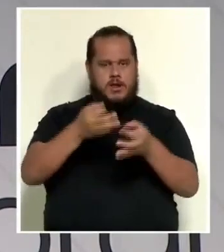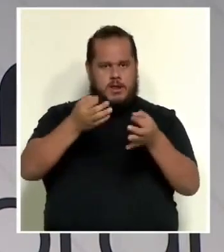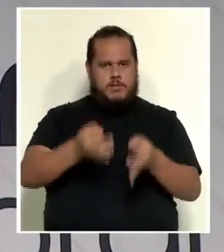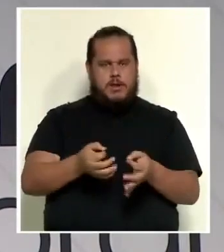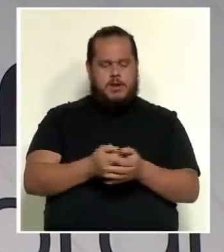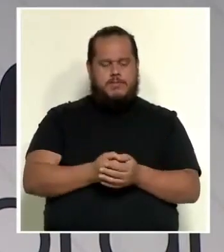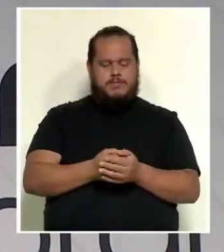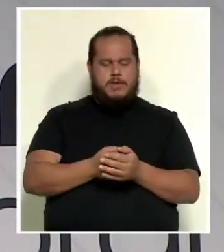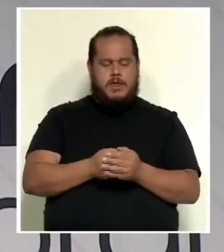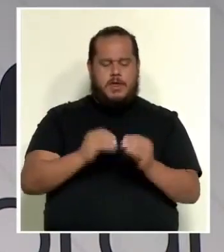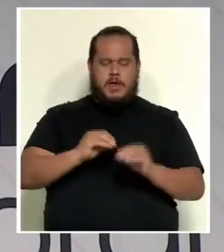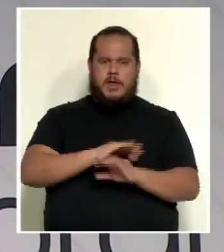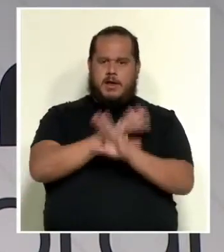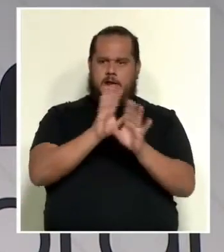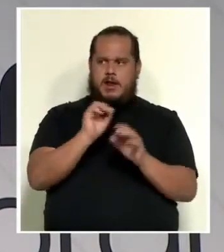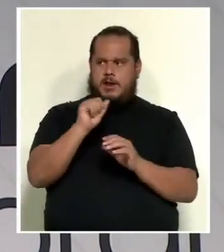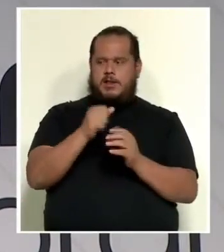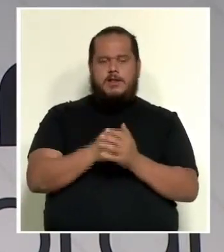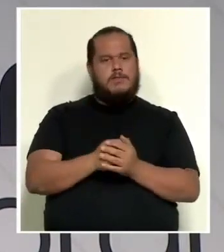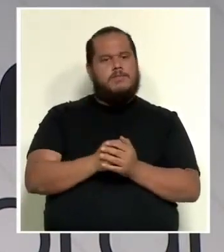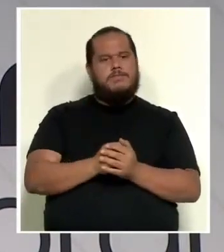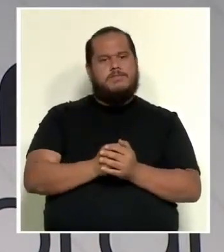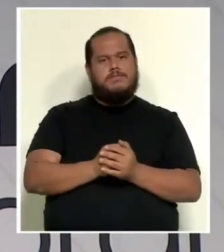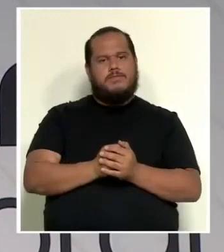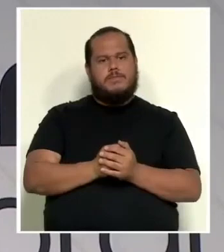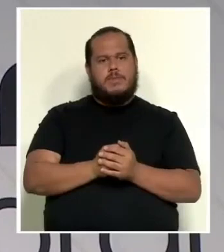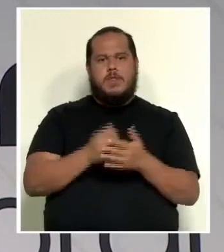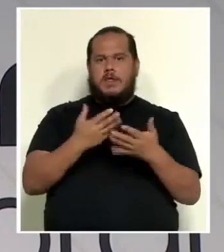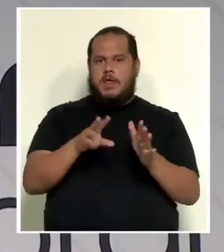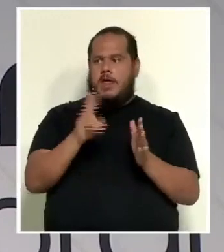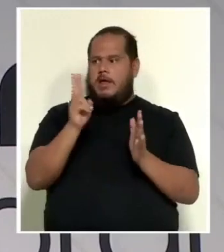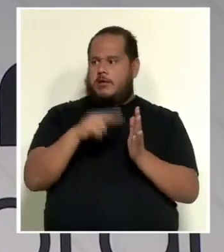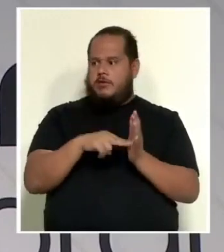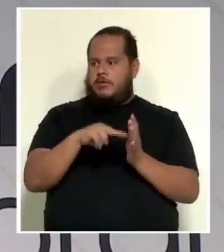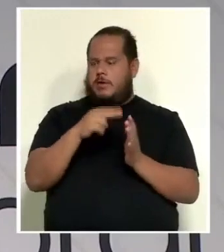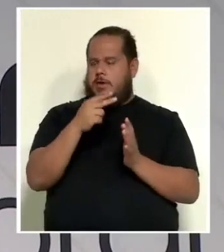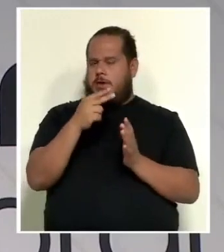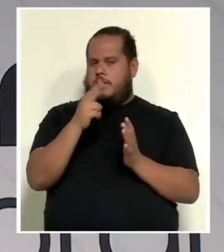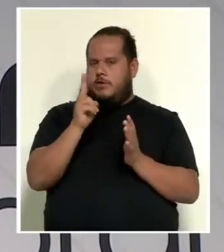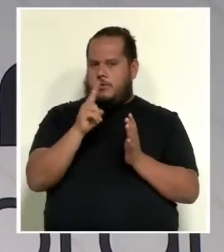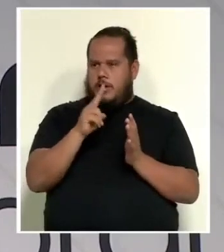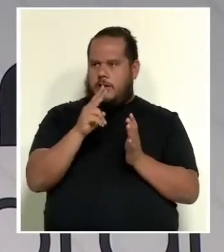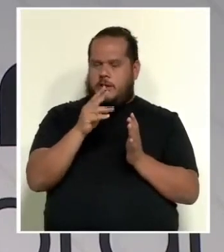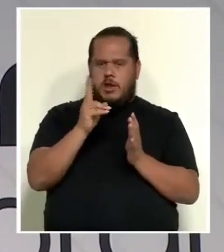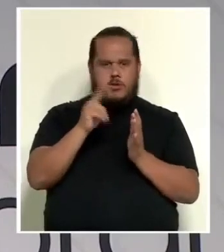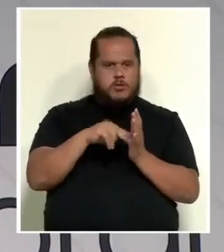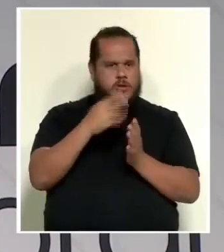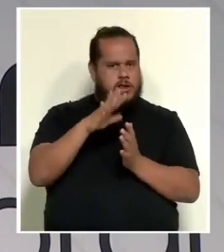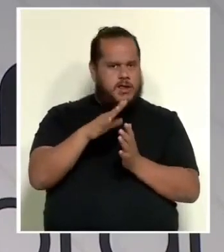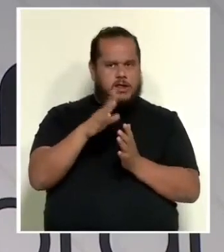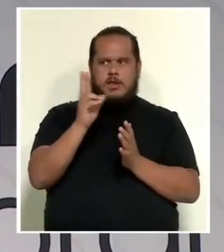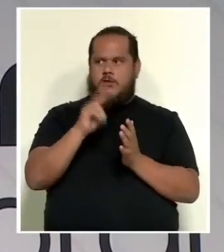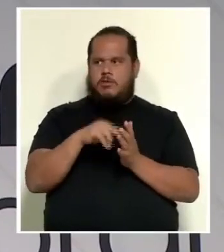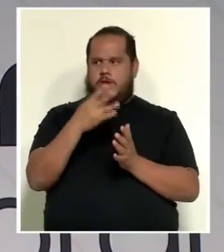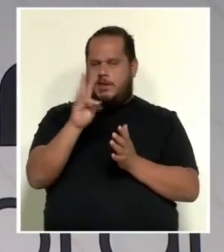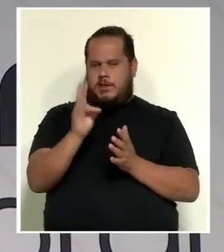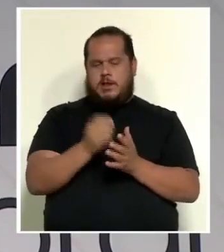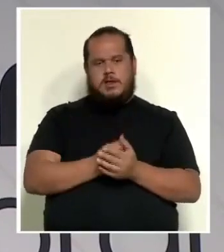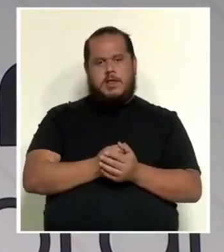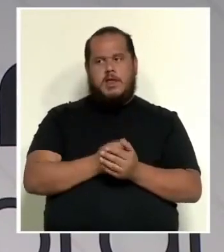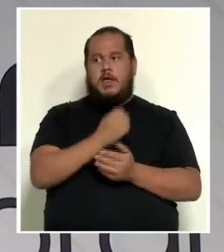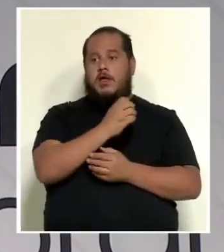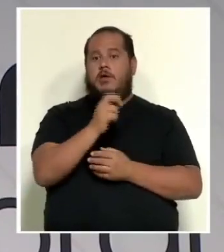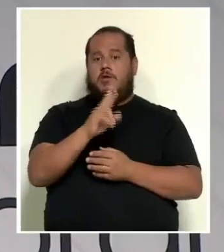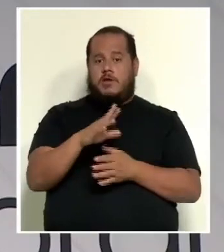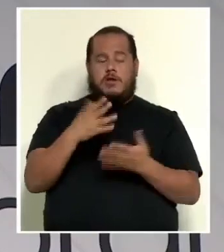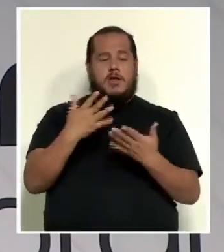Cabe aclarar, eso sí, Vilma, que ya en el 2010, entre el 2015 y el 2017, Costa